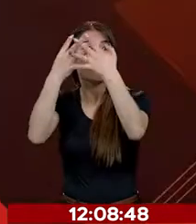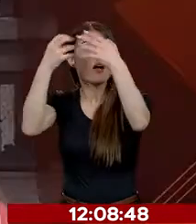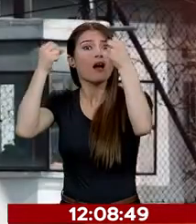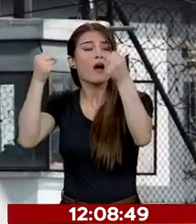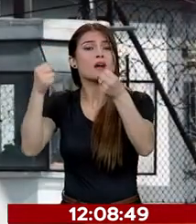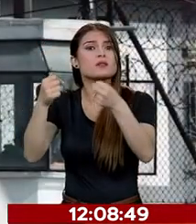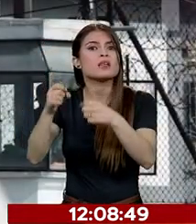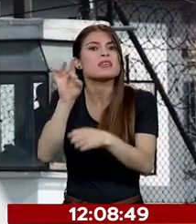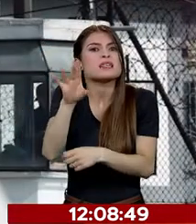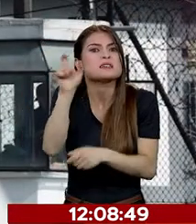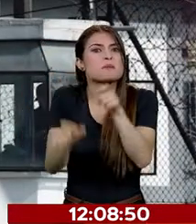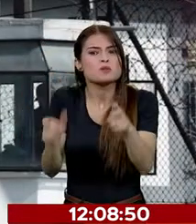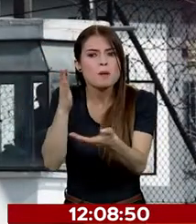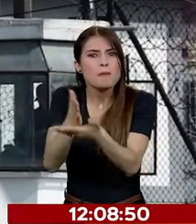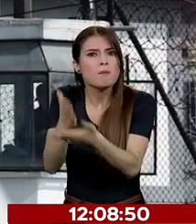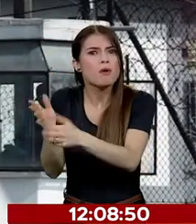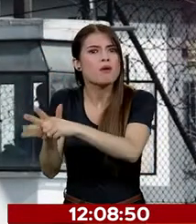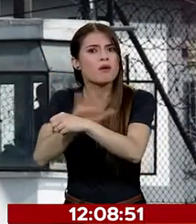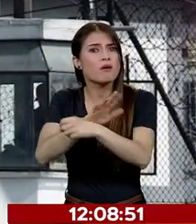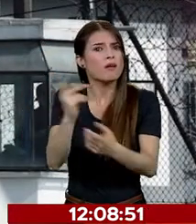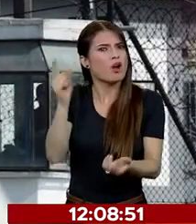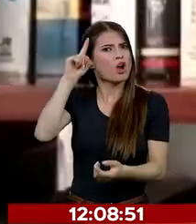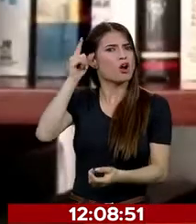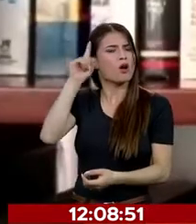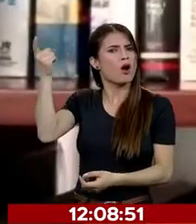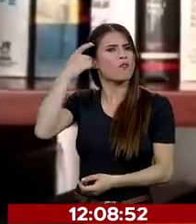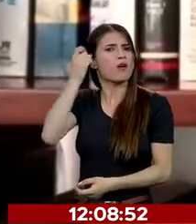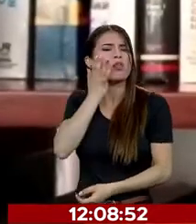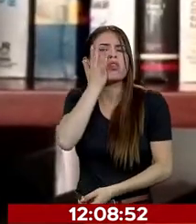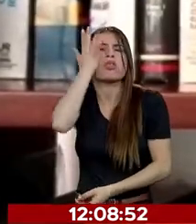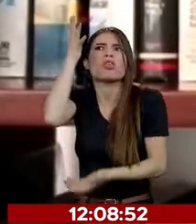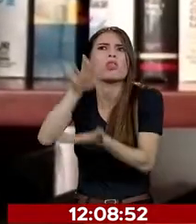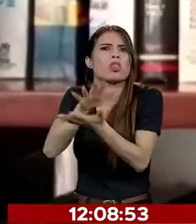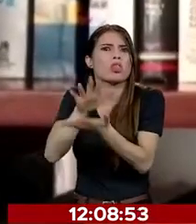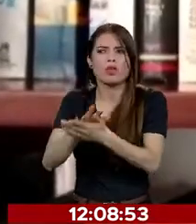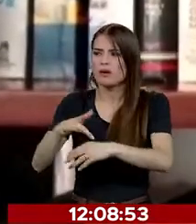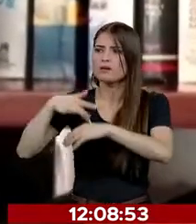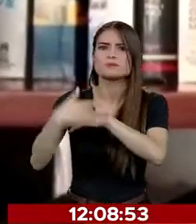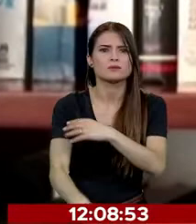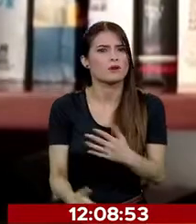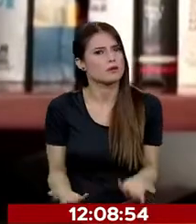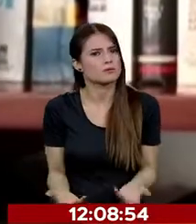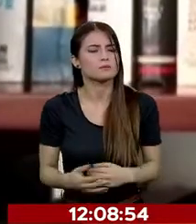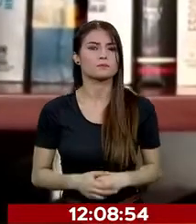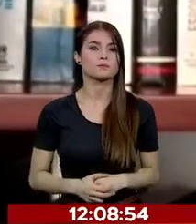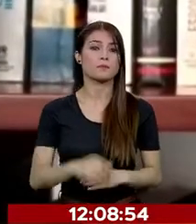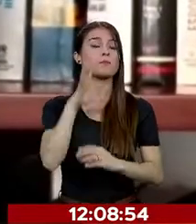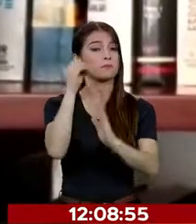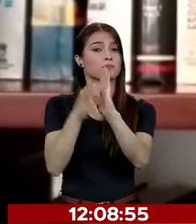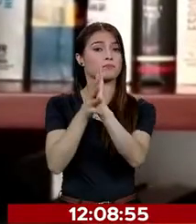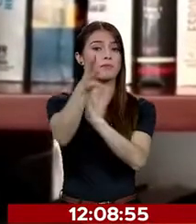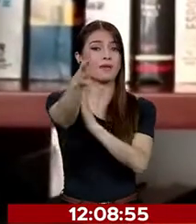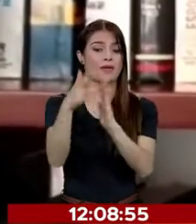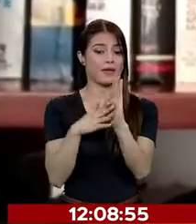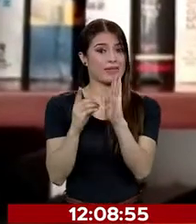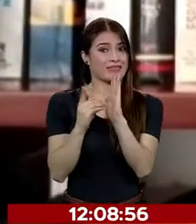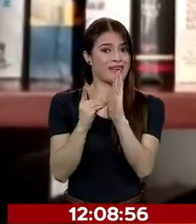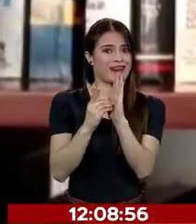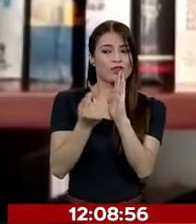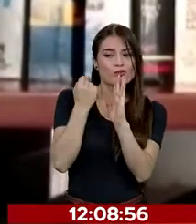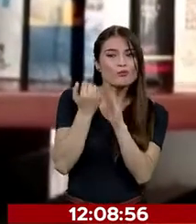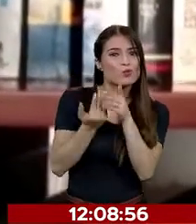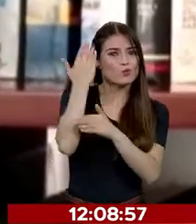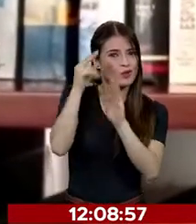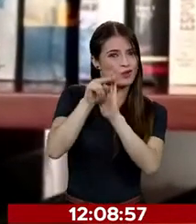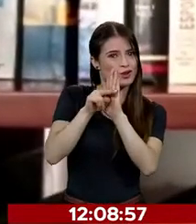decreto. Reacción jurídica. Saludamos la expedición del decreto mediante el cual el Gobierno Nacional permite la